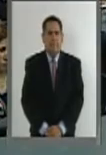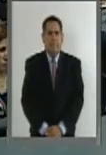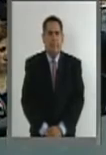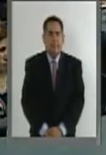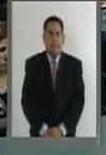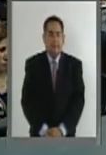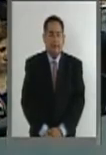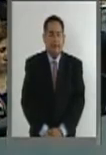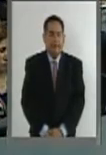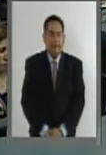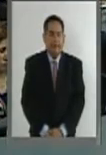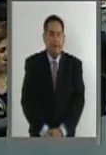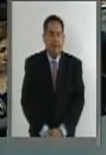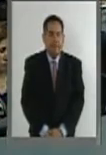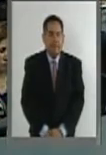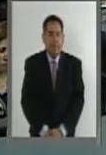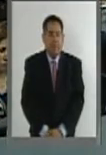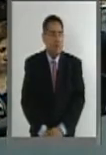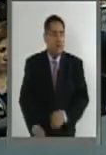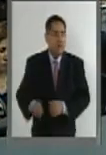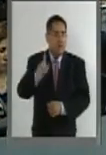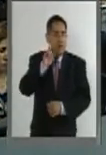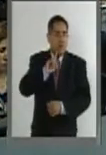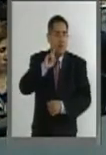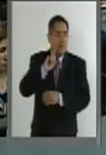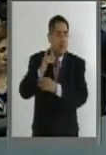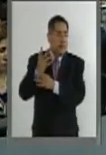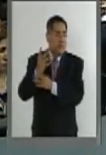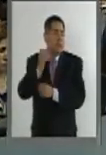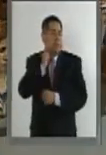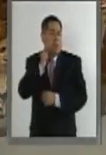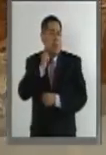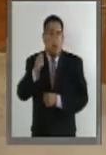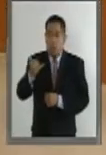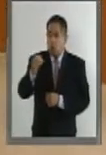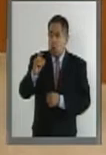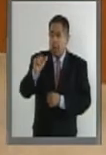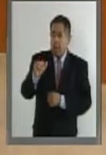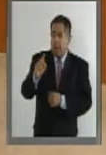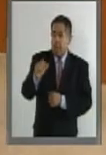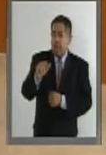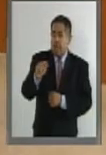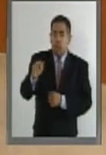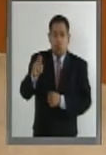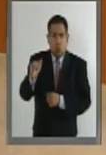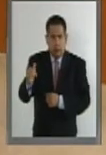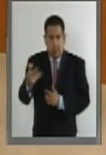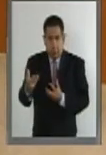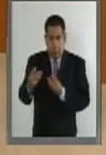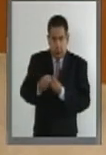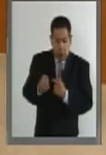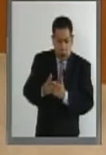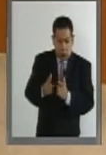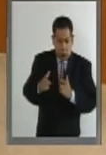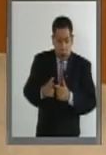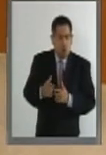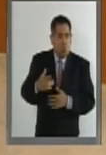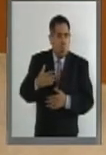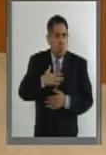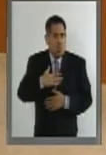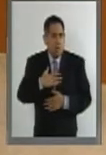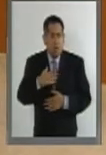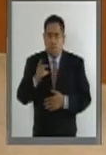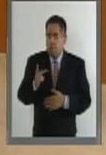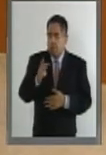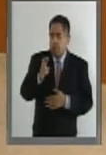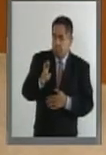A nombre de la senadora Yolanda de la Torre Valdés, integrante del Grupo Parlamentario del Partido